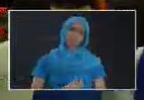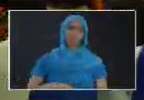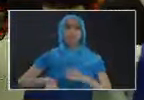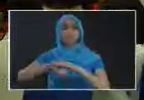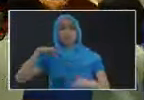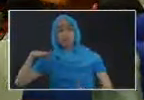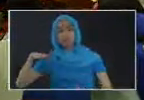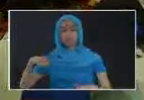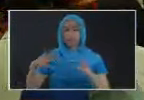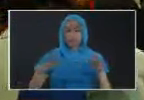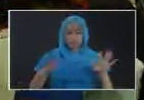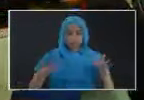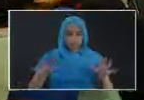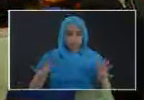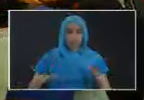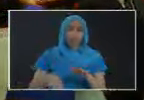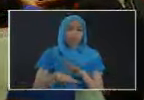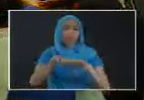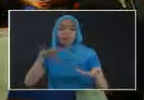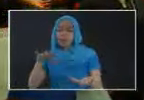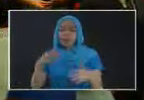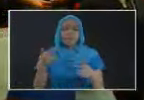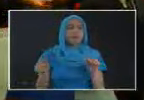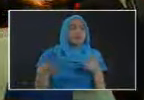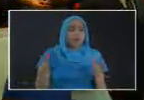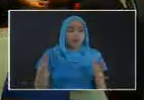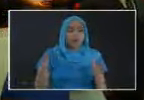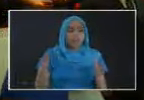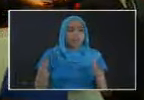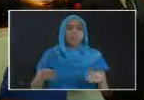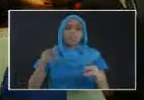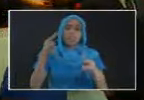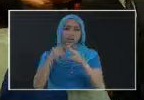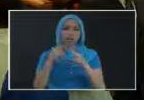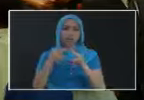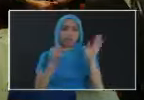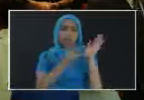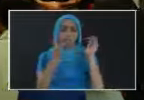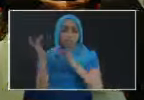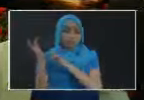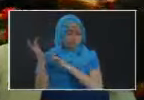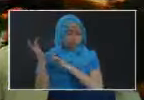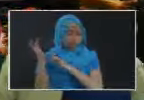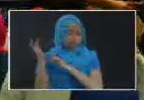fuera temor, fuera miedo, en el nombre de Jesús.